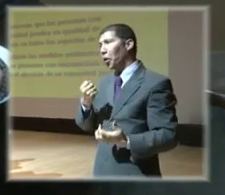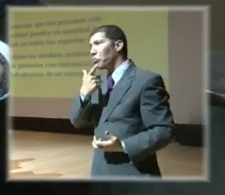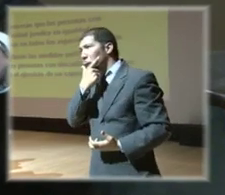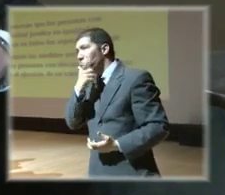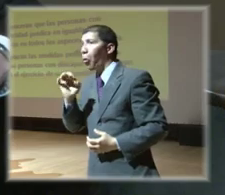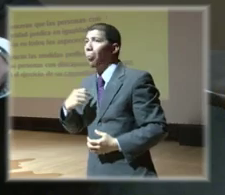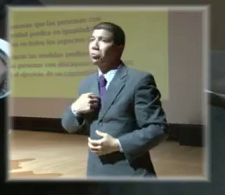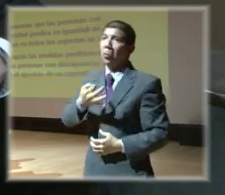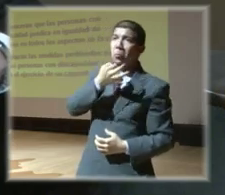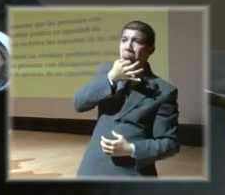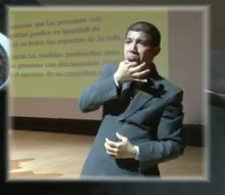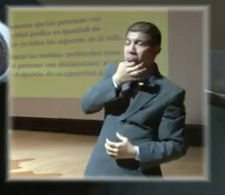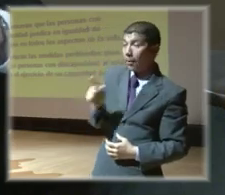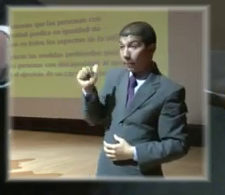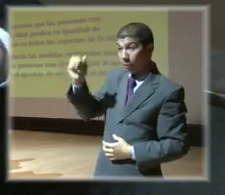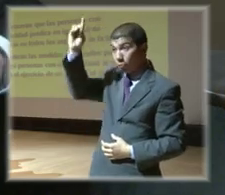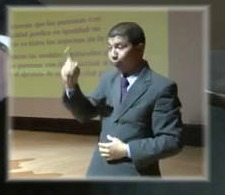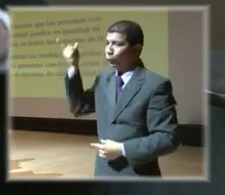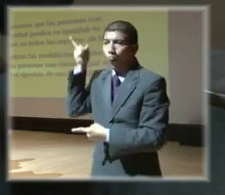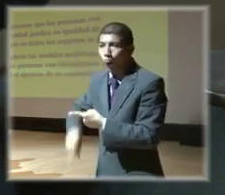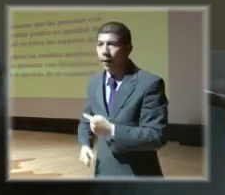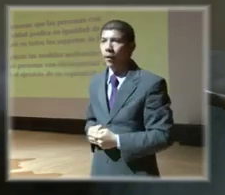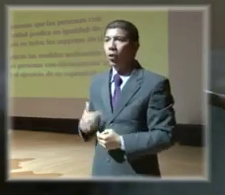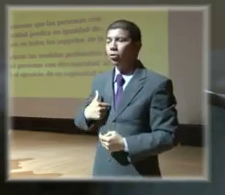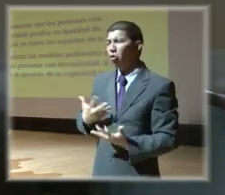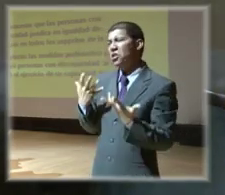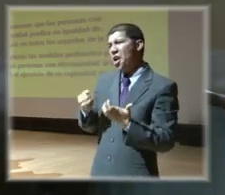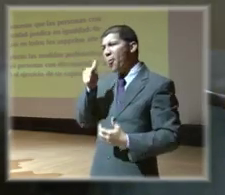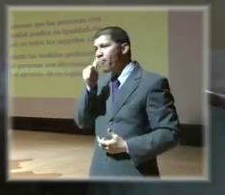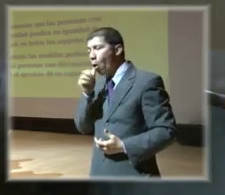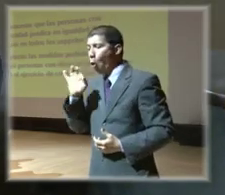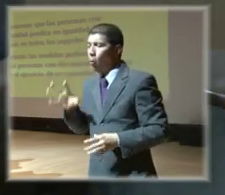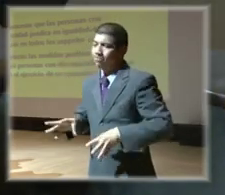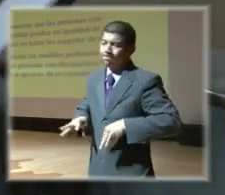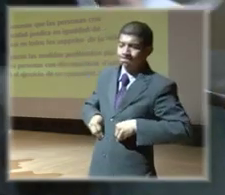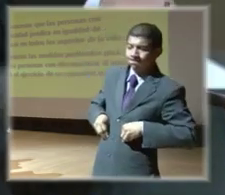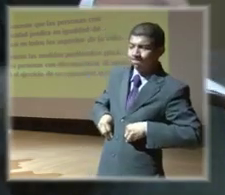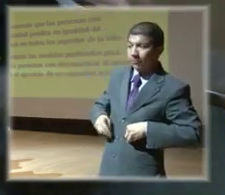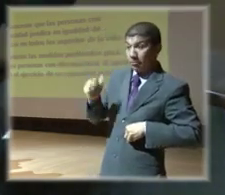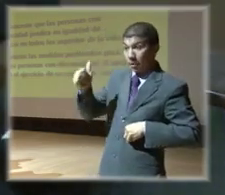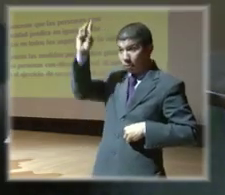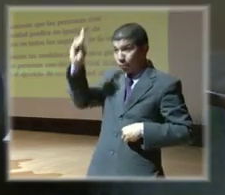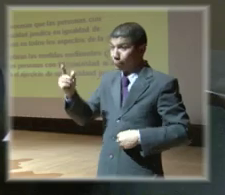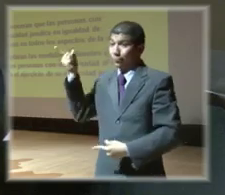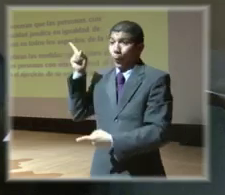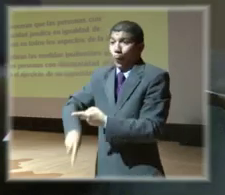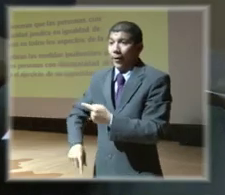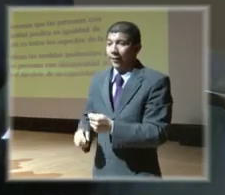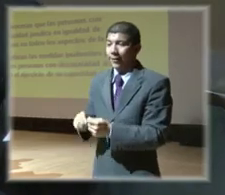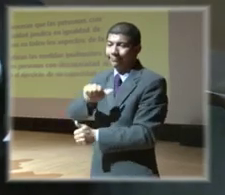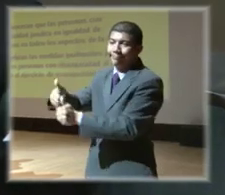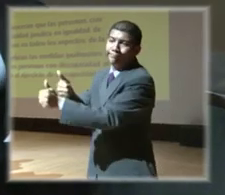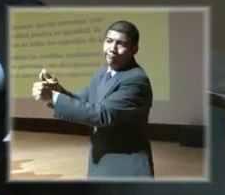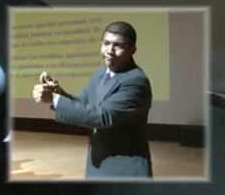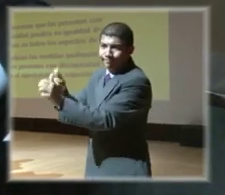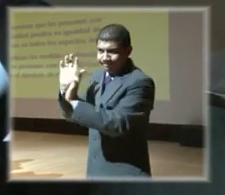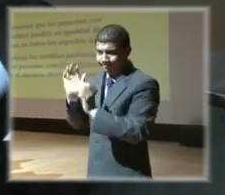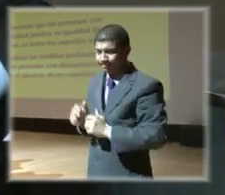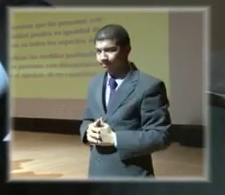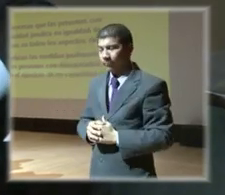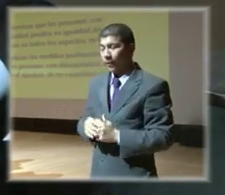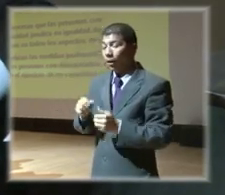sobre si tiene hijos o no. Y esto además me parece importante recalcar que la Convención